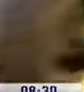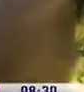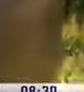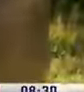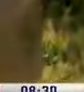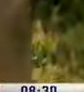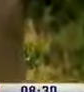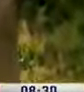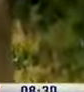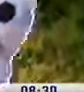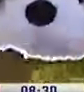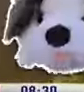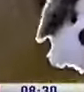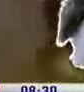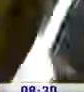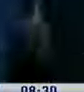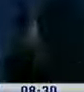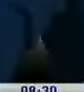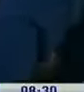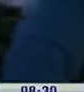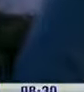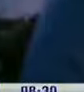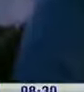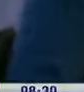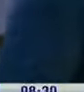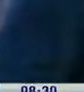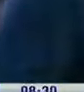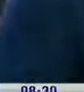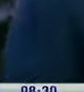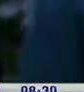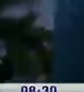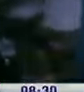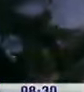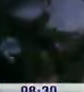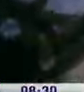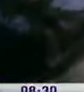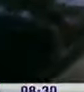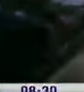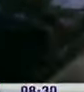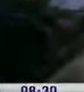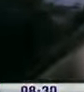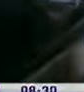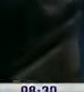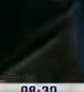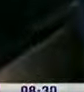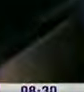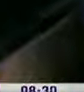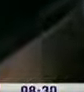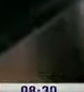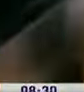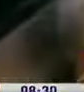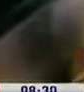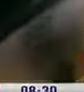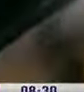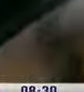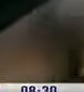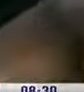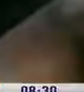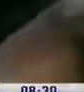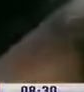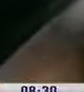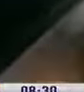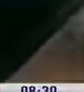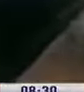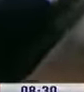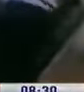las zapatillas. Este se llama Maddy. Es un... ¡Wow! Maddy se llama la perrita. Tenga la verdad de mostrar las funditas para el desperdicio